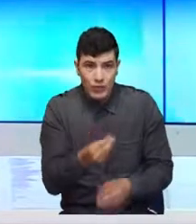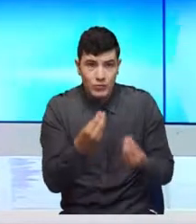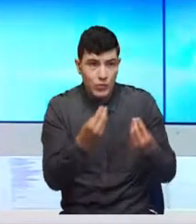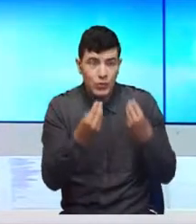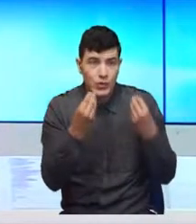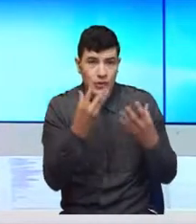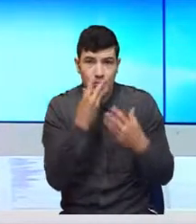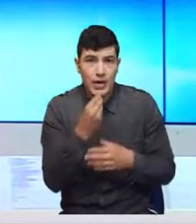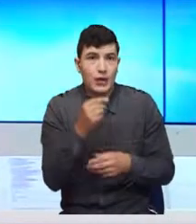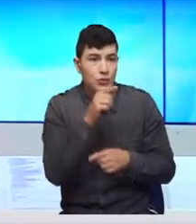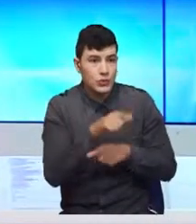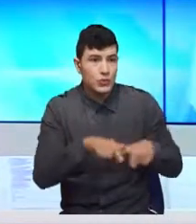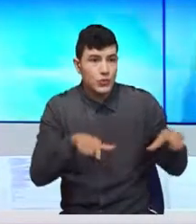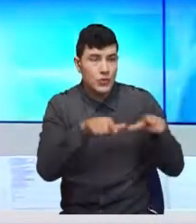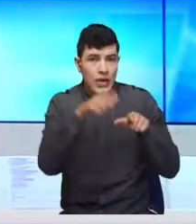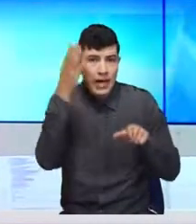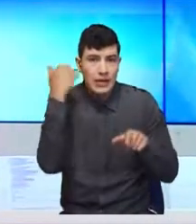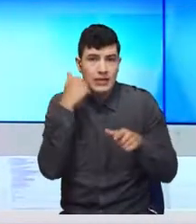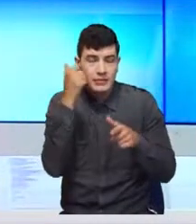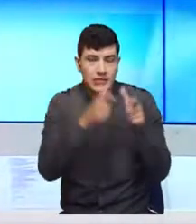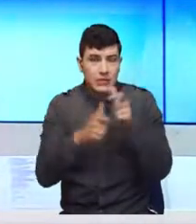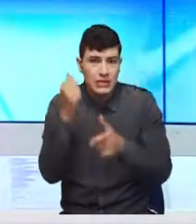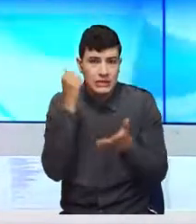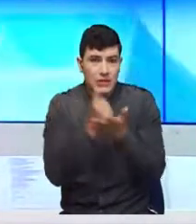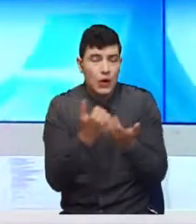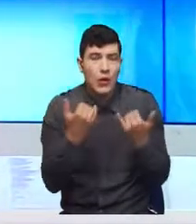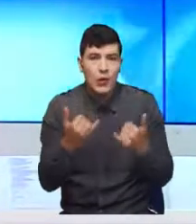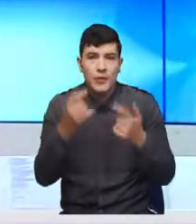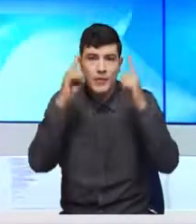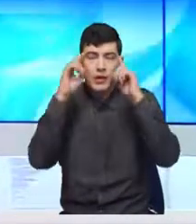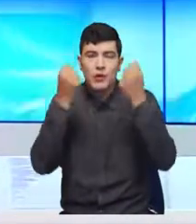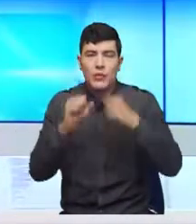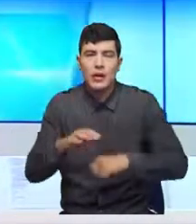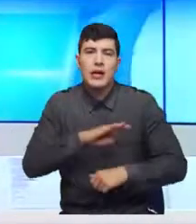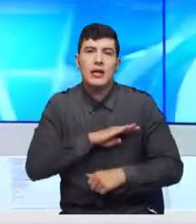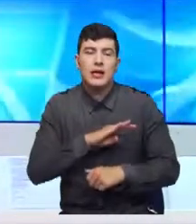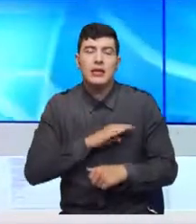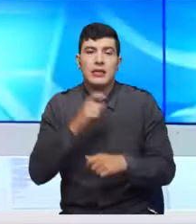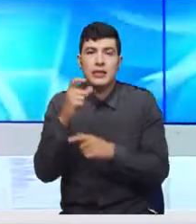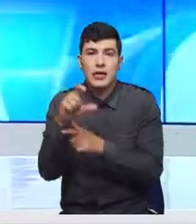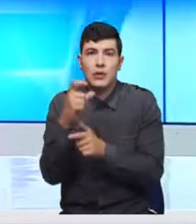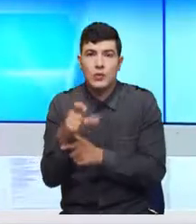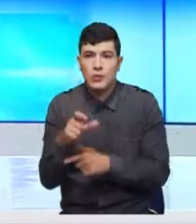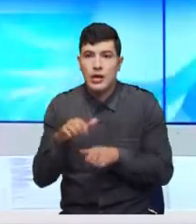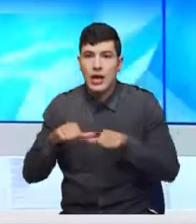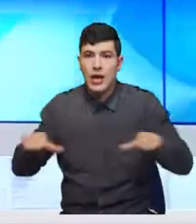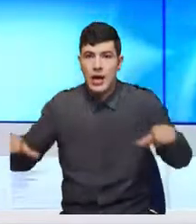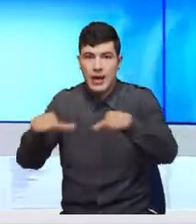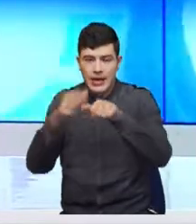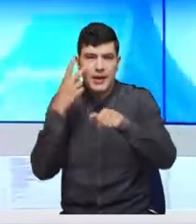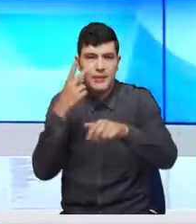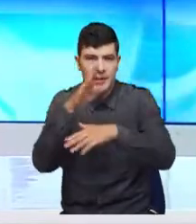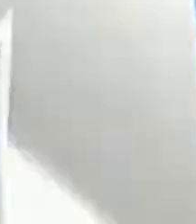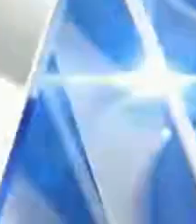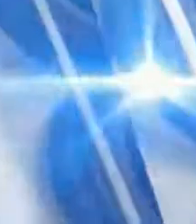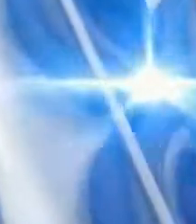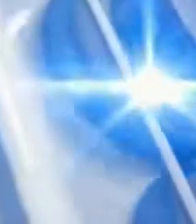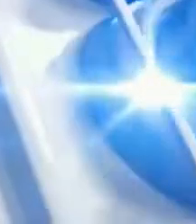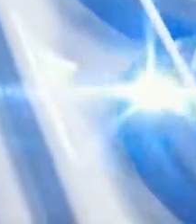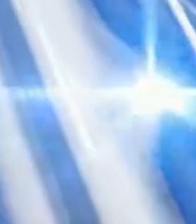visto envueltas en casos de sangre que hoy preocupan a los alcaldes de cúcuta y el área metropolitana raúl garzón no se entrega a los detalles buenas